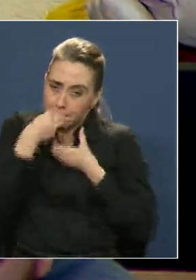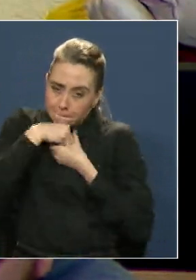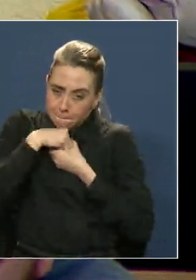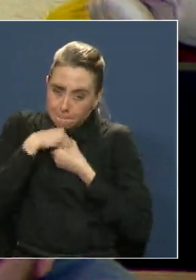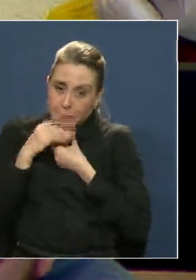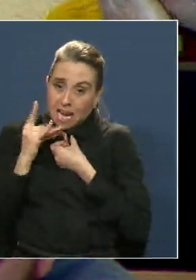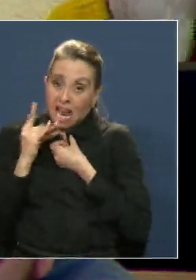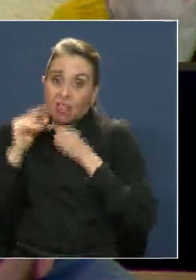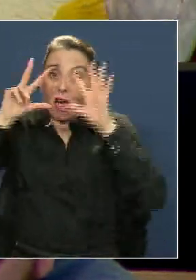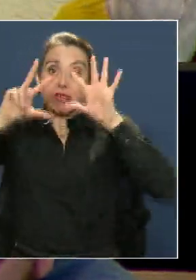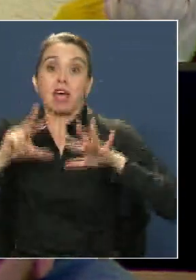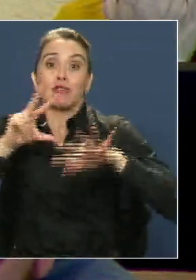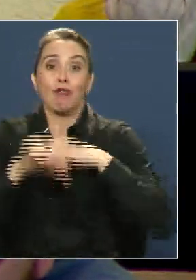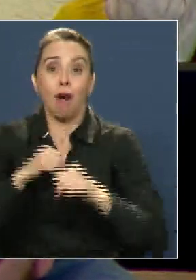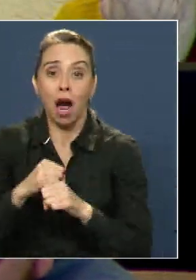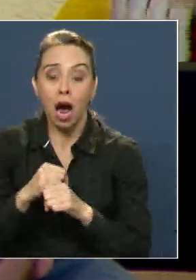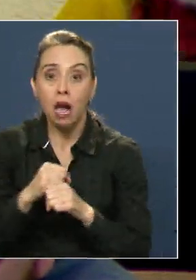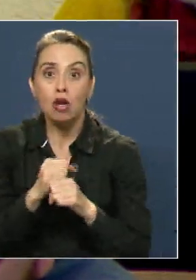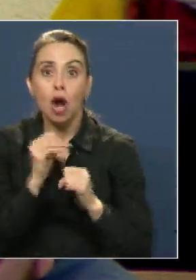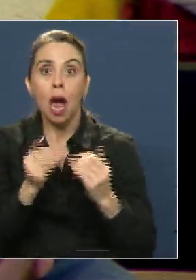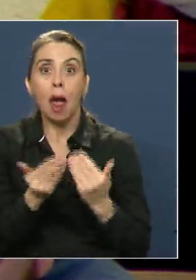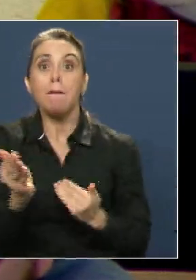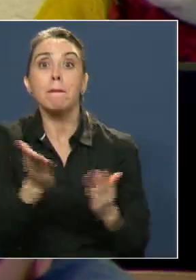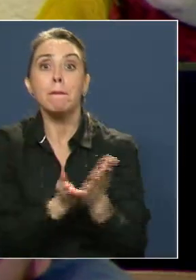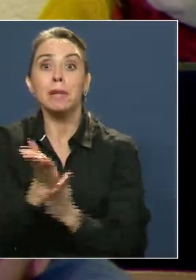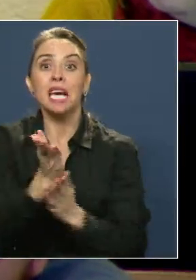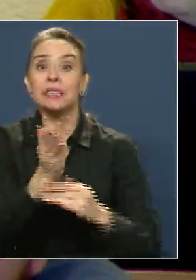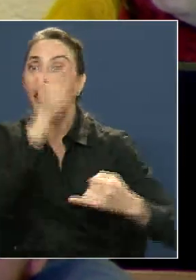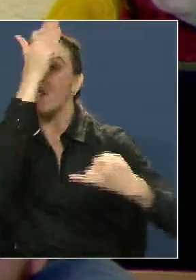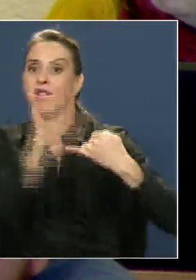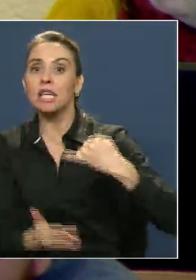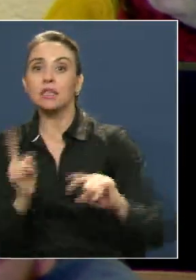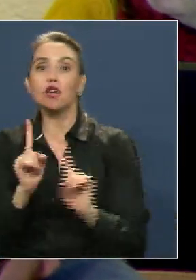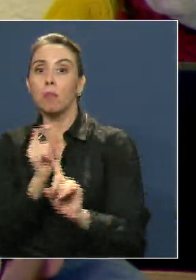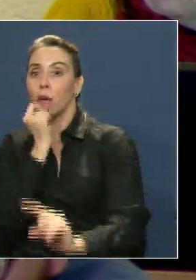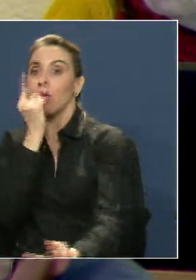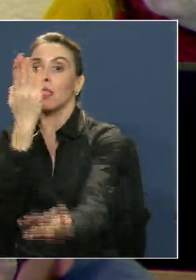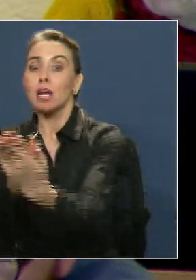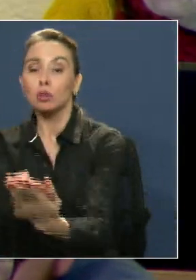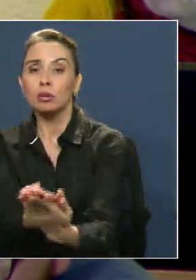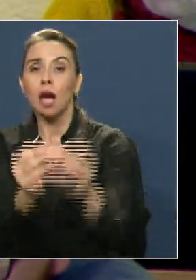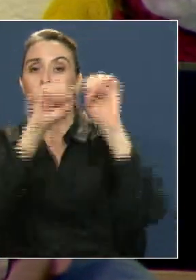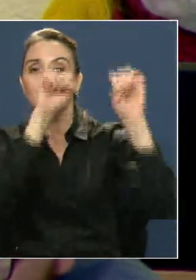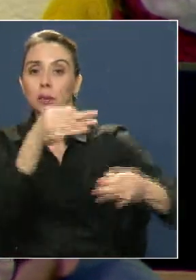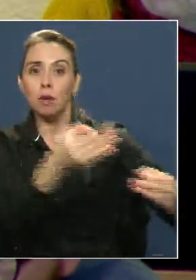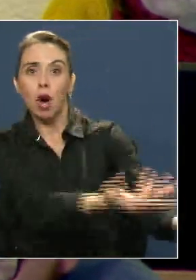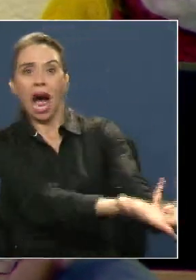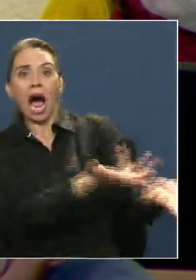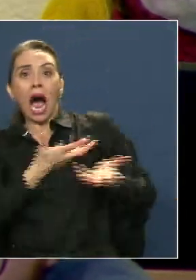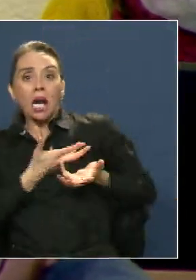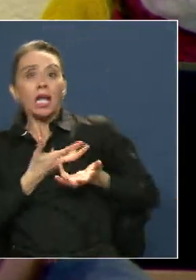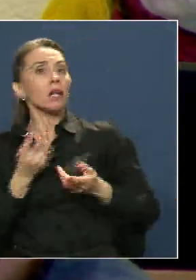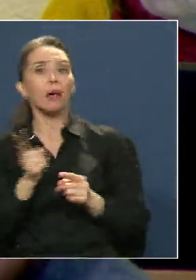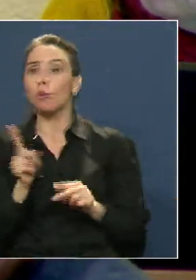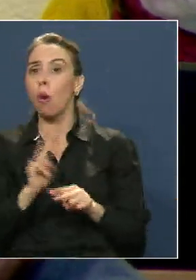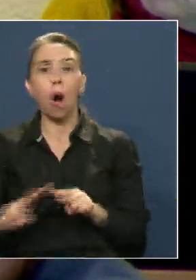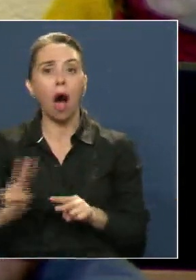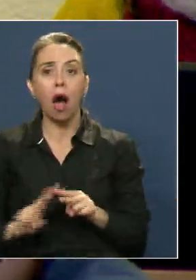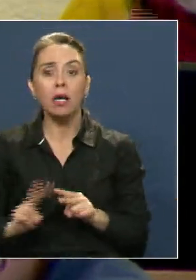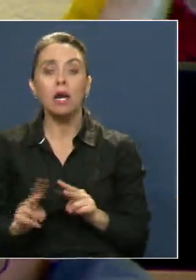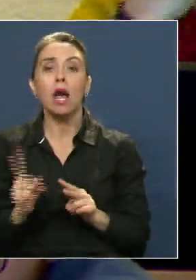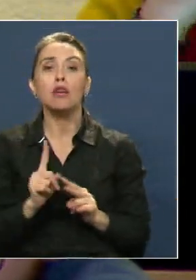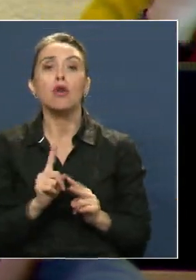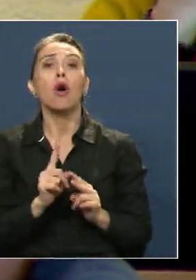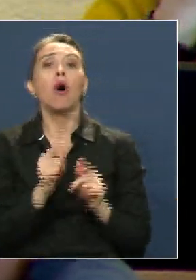la prescripción, nos encontramos con un sistema judicial que actúa como un agresor más, sin ser reparatorio ni menos